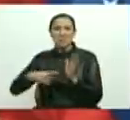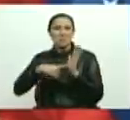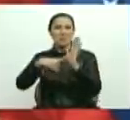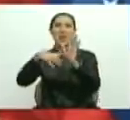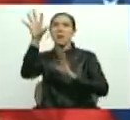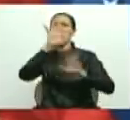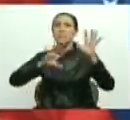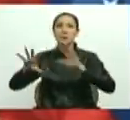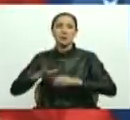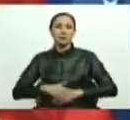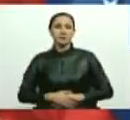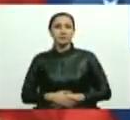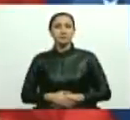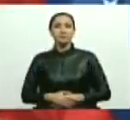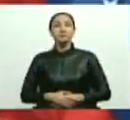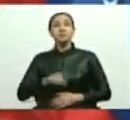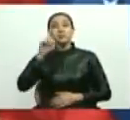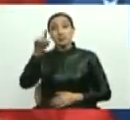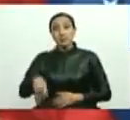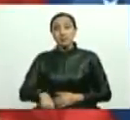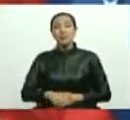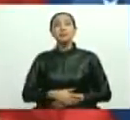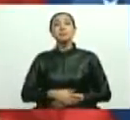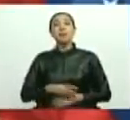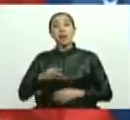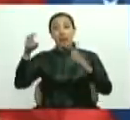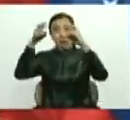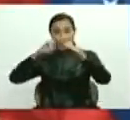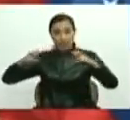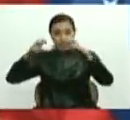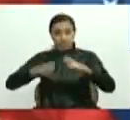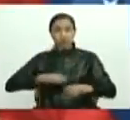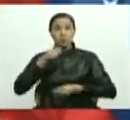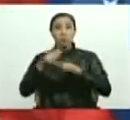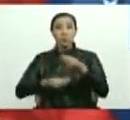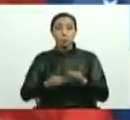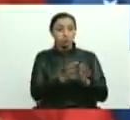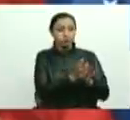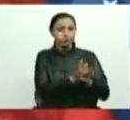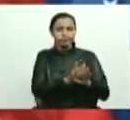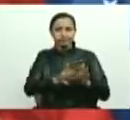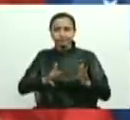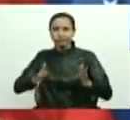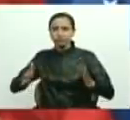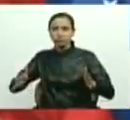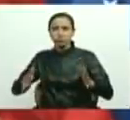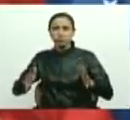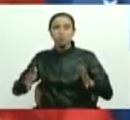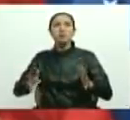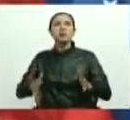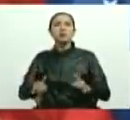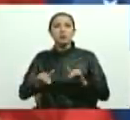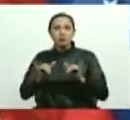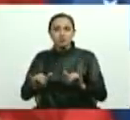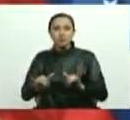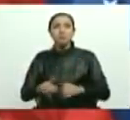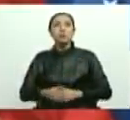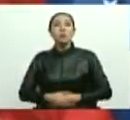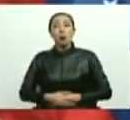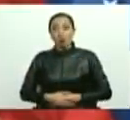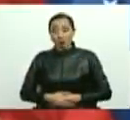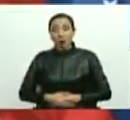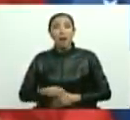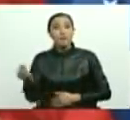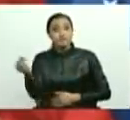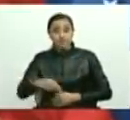Igualmente es de destacar que dicha experticia tendrá un lapso de tiempo considerable para su extracción